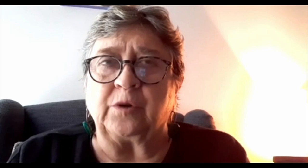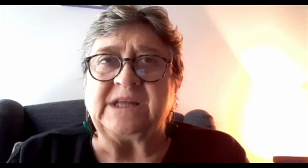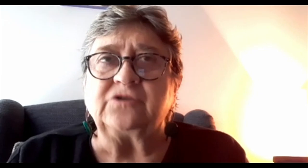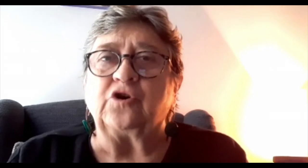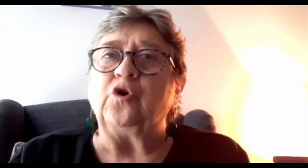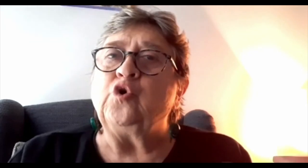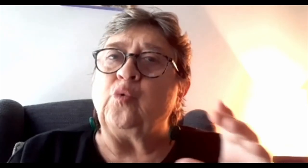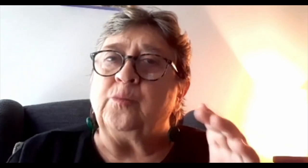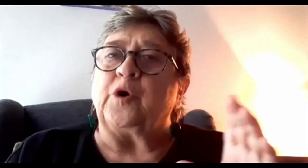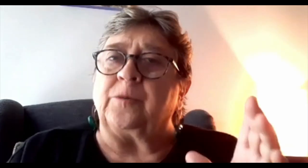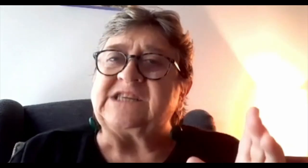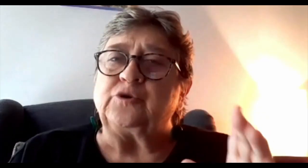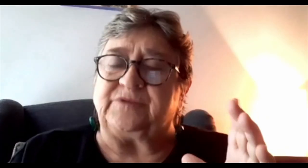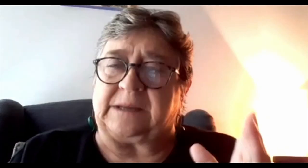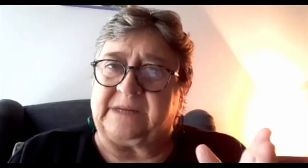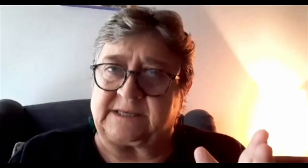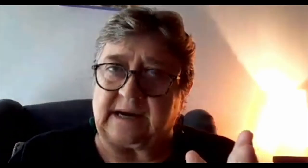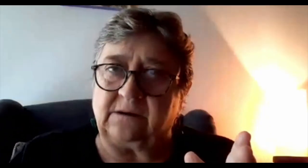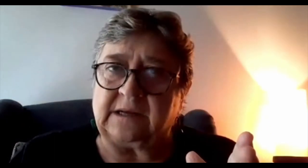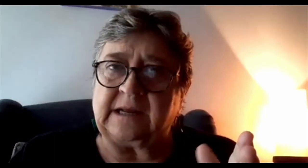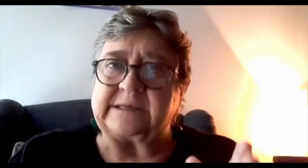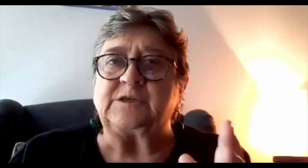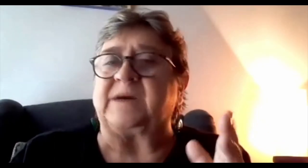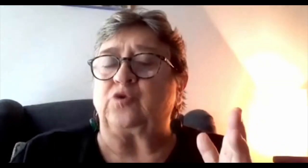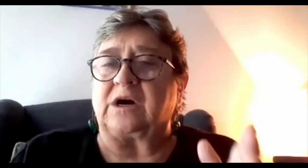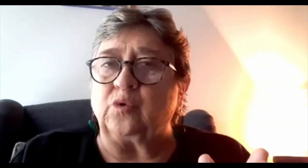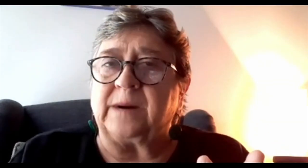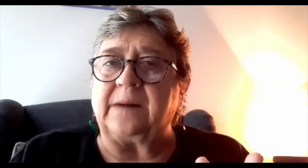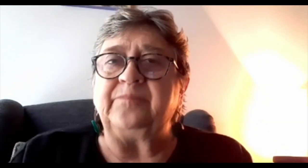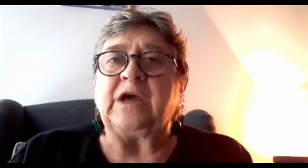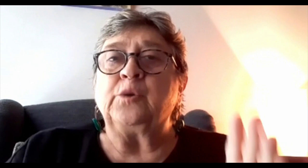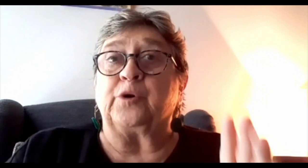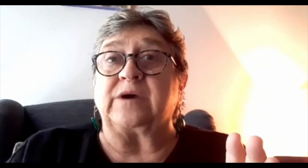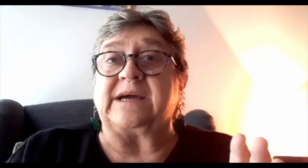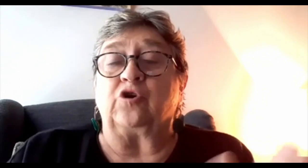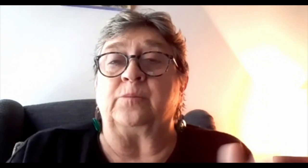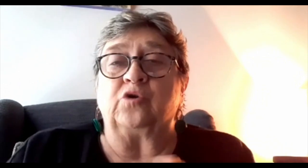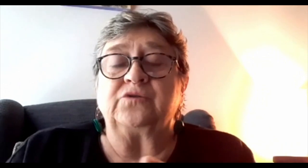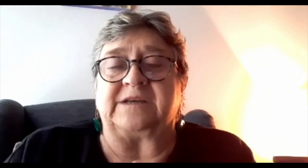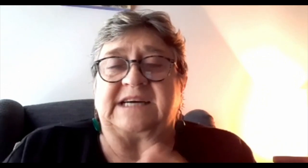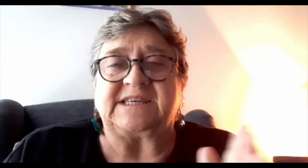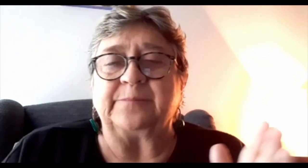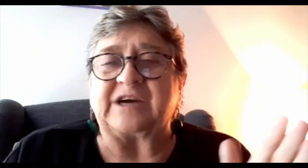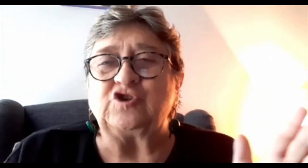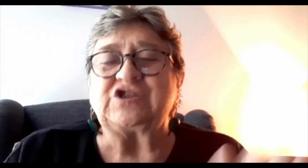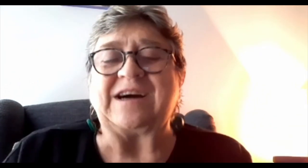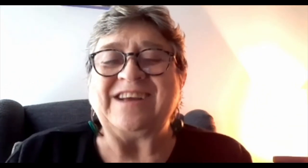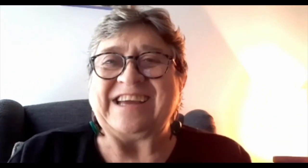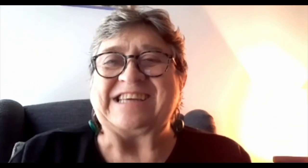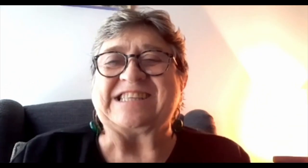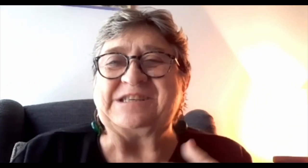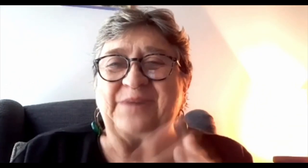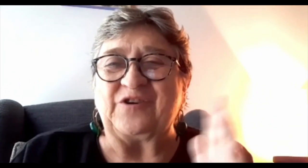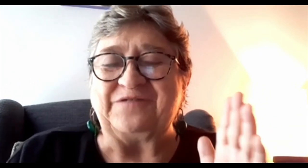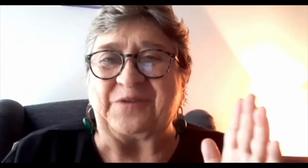estamos en un momento un poco más optimista respecto a Cuba, porque como ya sé, me consta